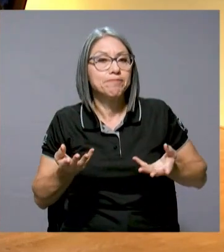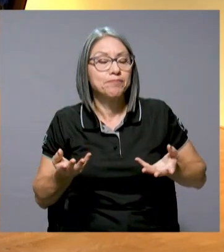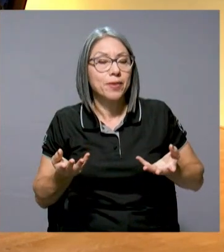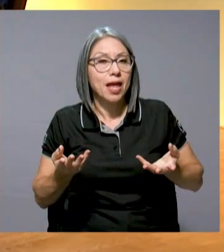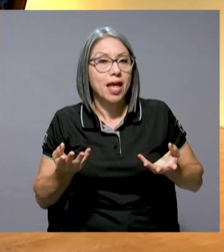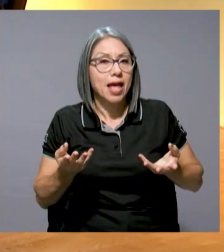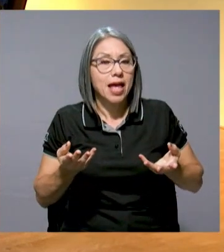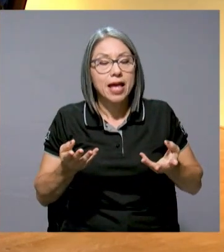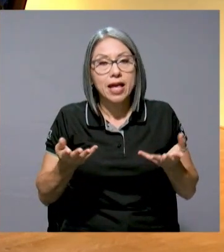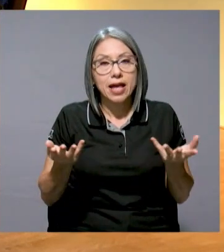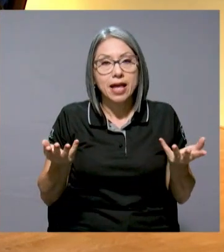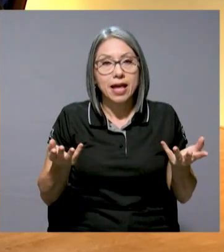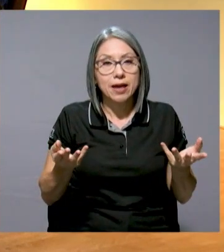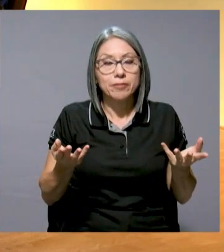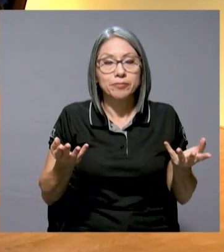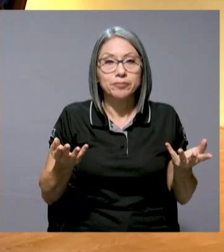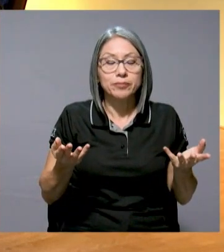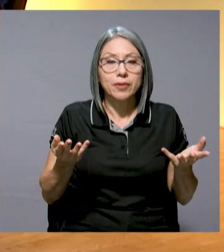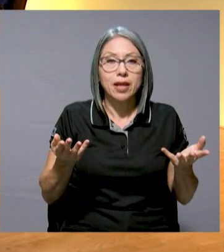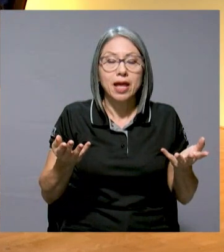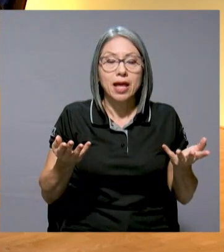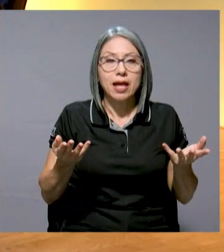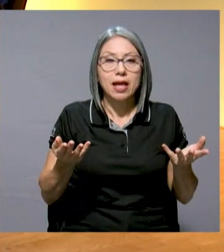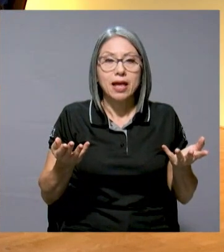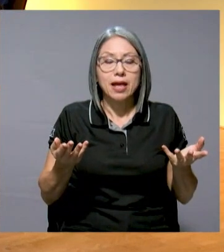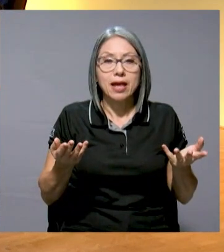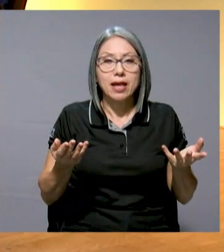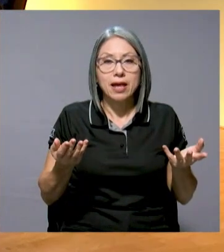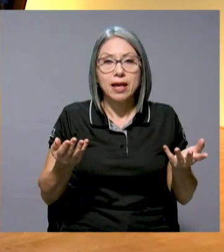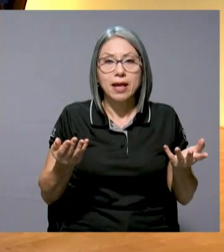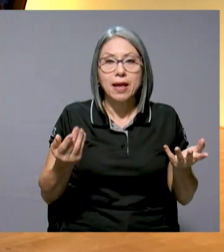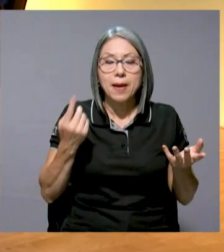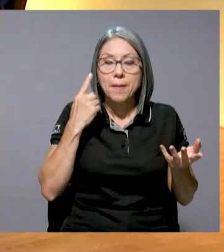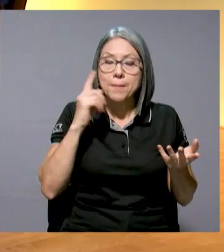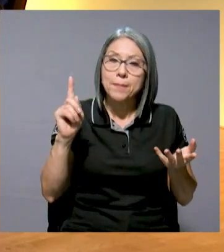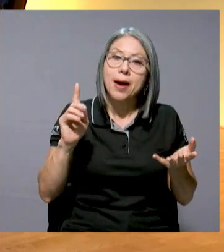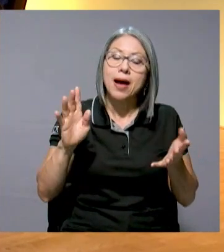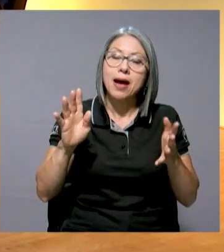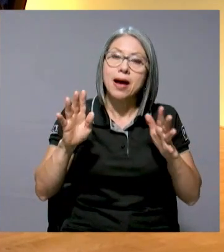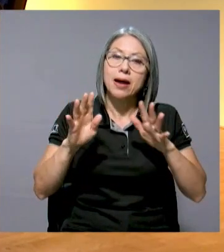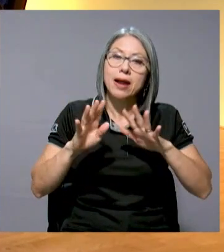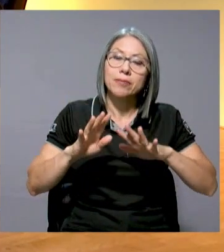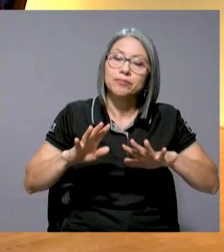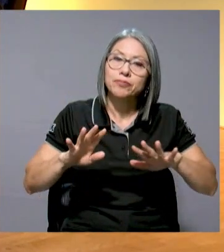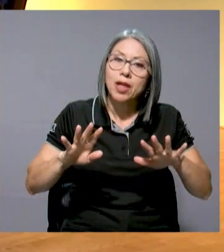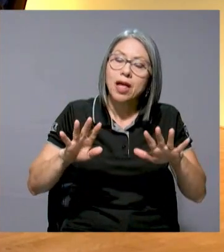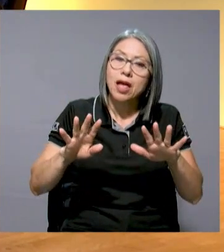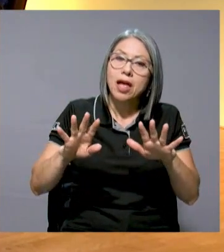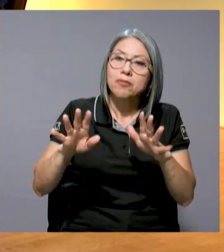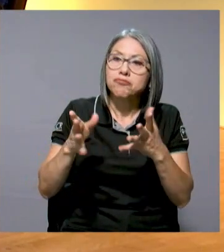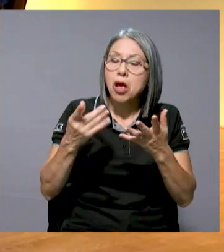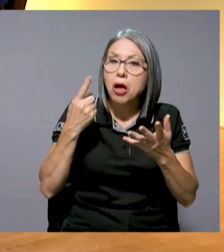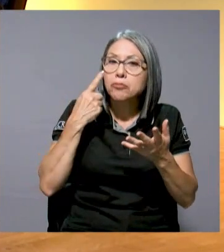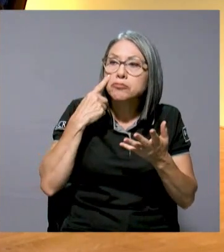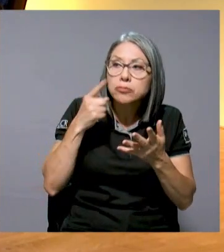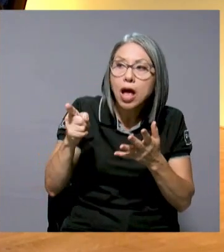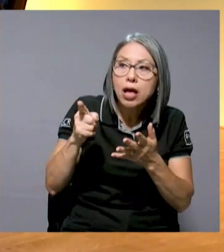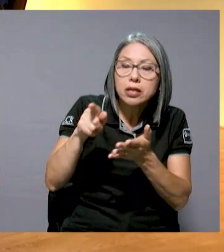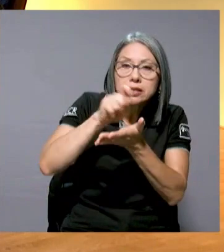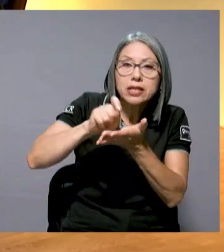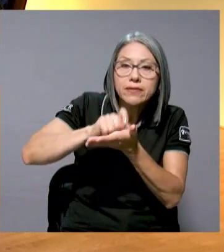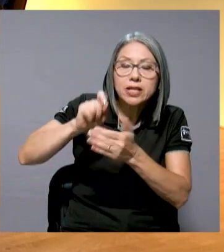los estudios de don Rodrigo, y le dio bastante